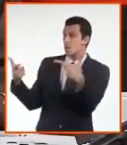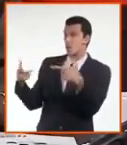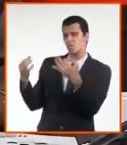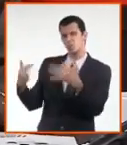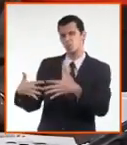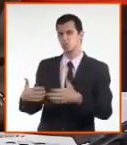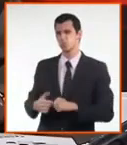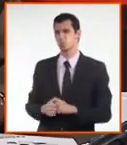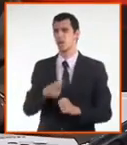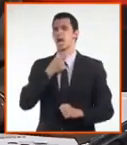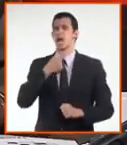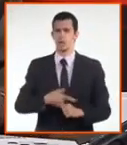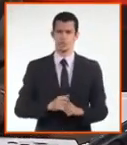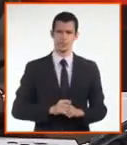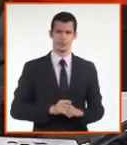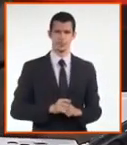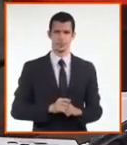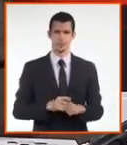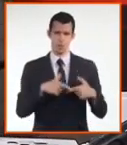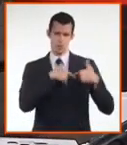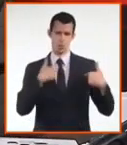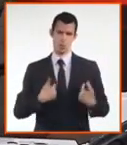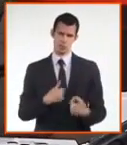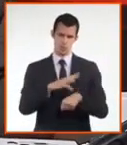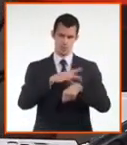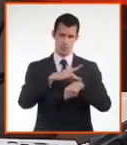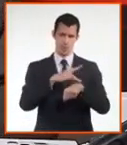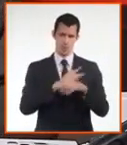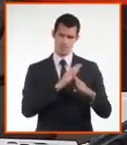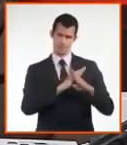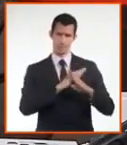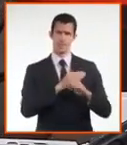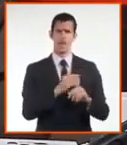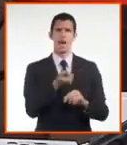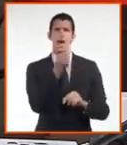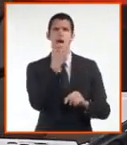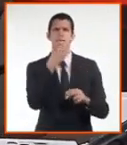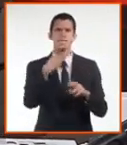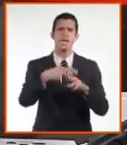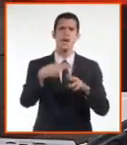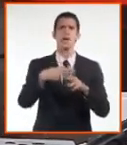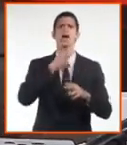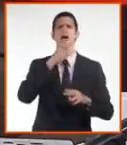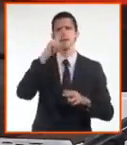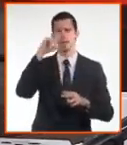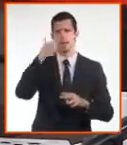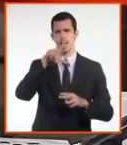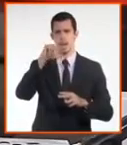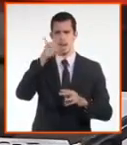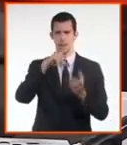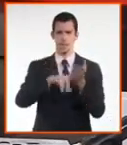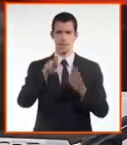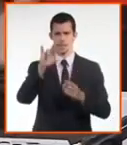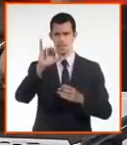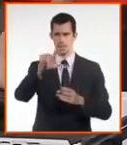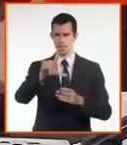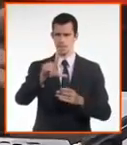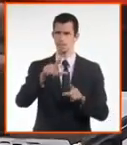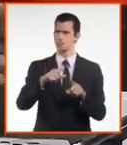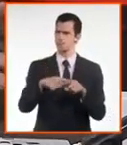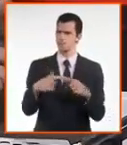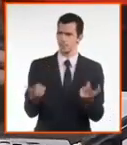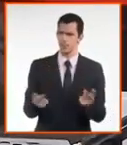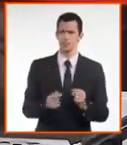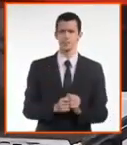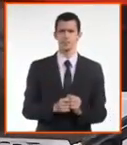que hoy la población cubana incrementa el consumo porque ahí se han detectado muy